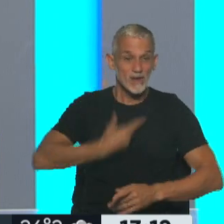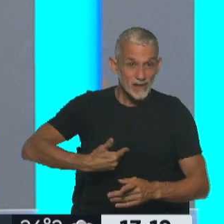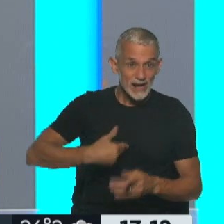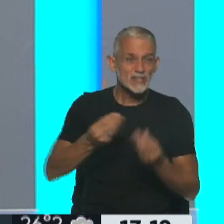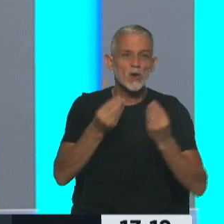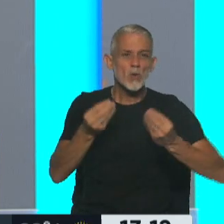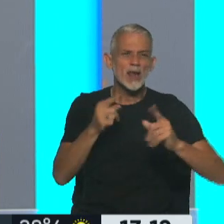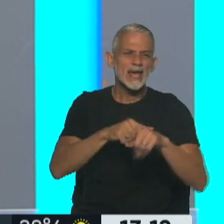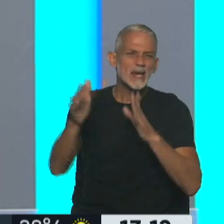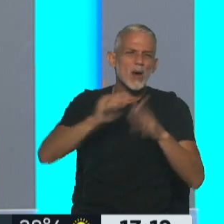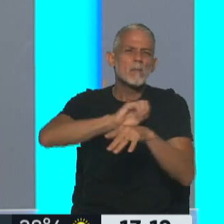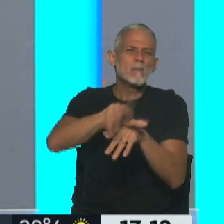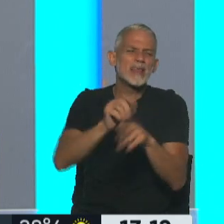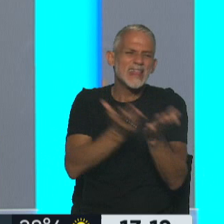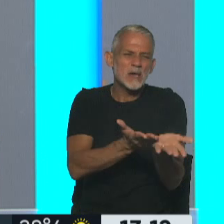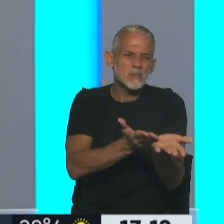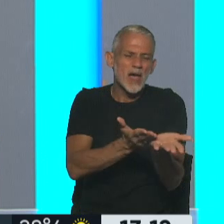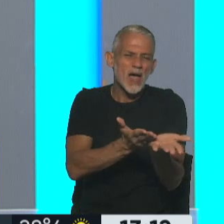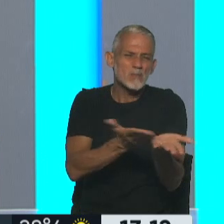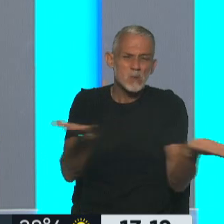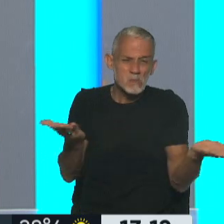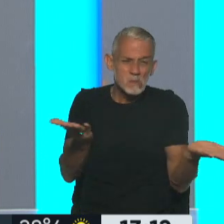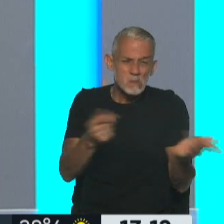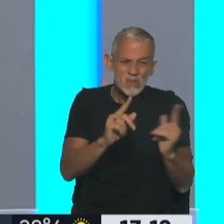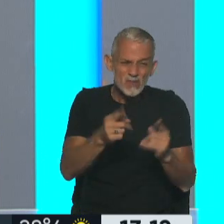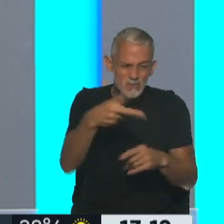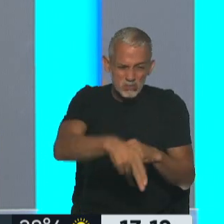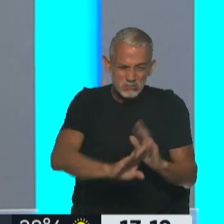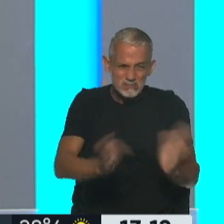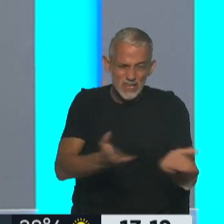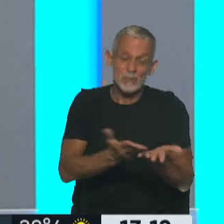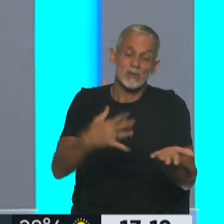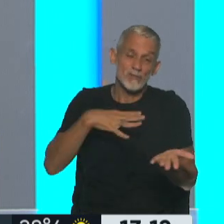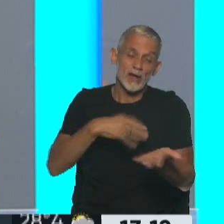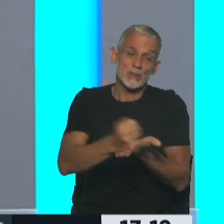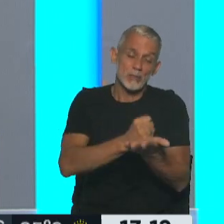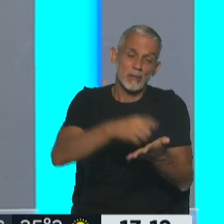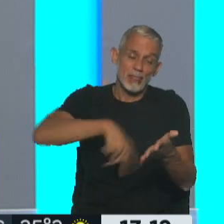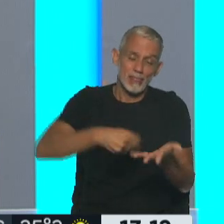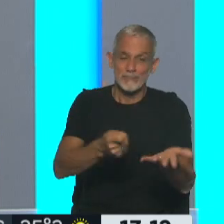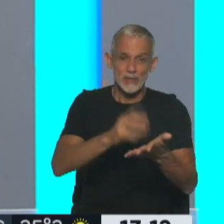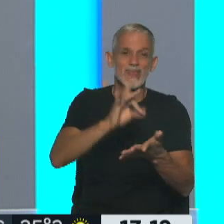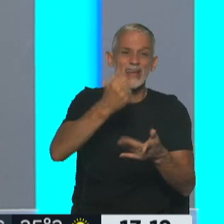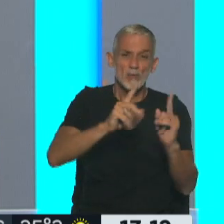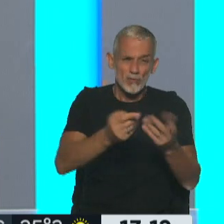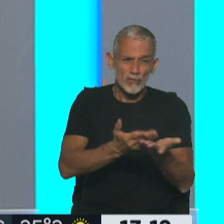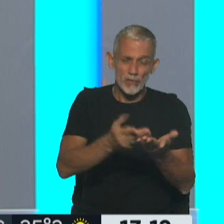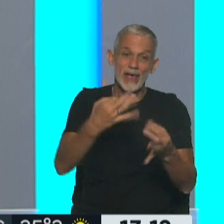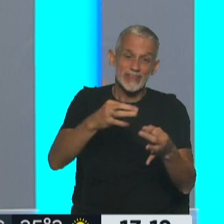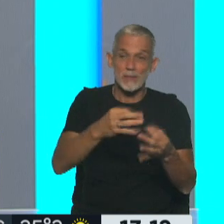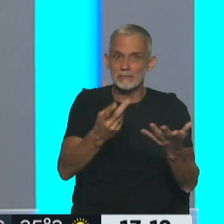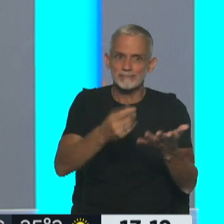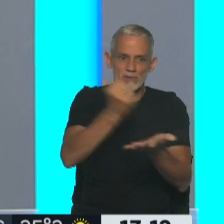con las épocas de la pandemia. Claro, ya no tienen vigencia, digamos. Pero bueno, pero están vigentes los DNU